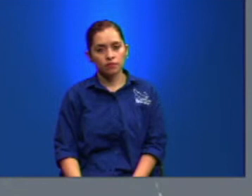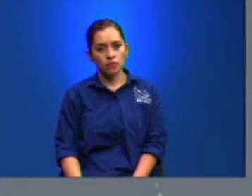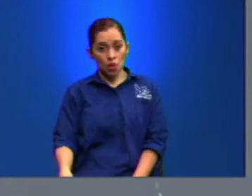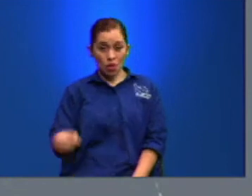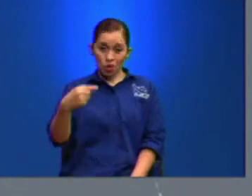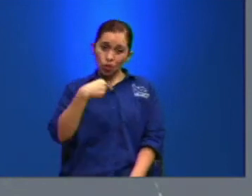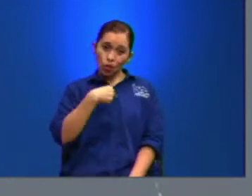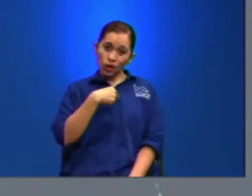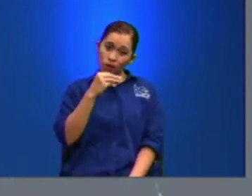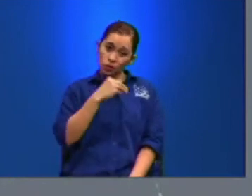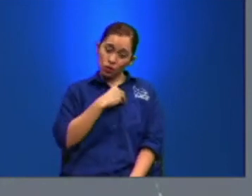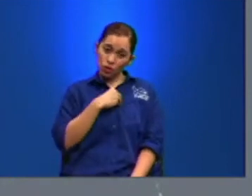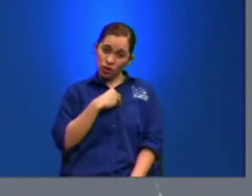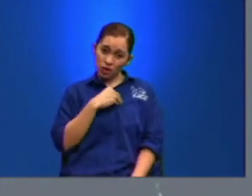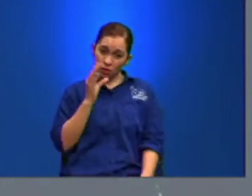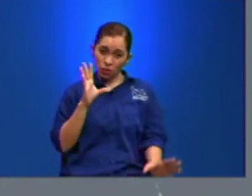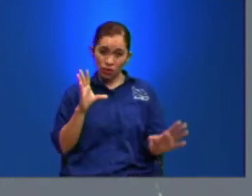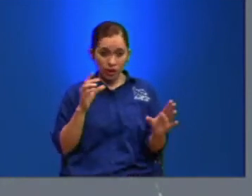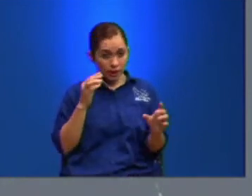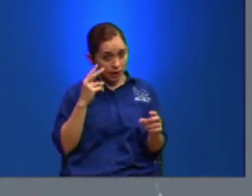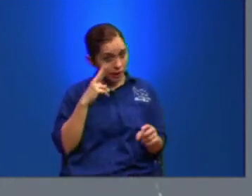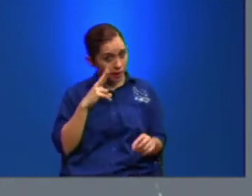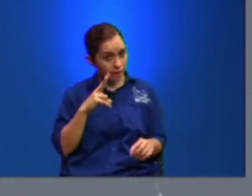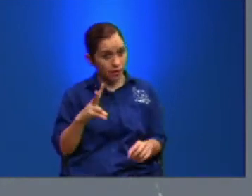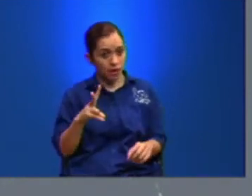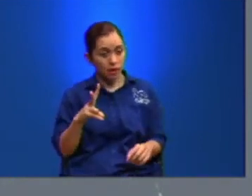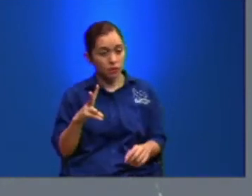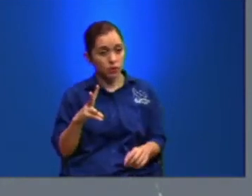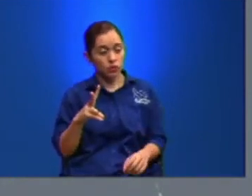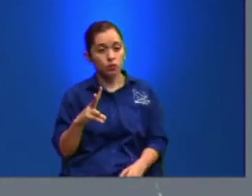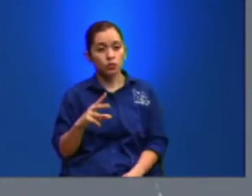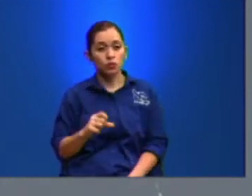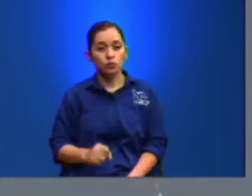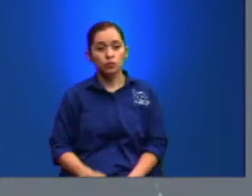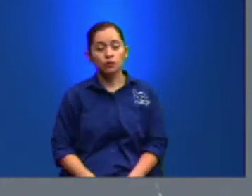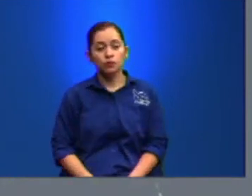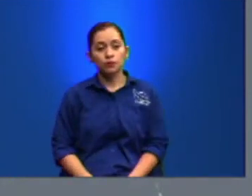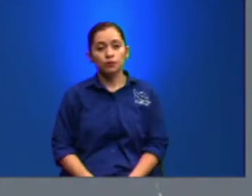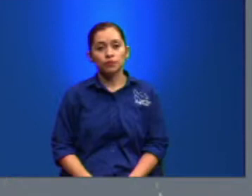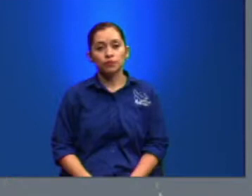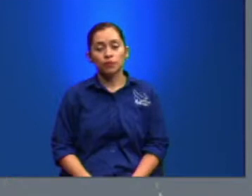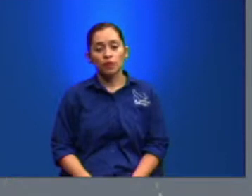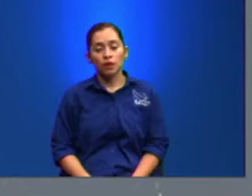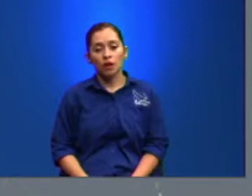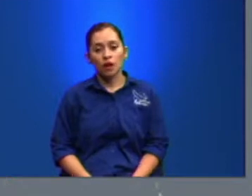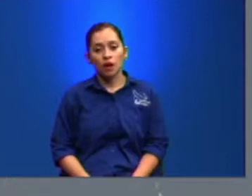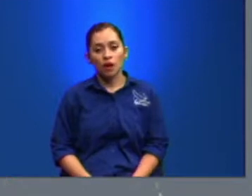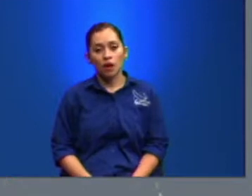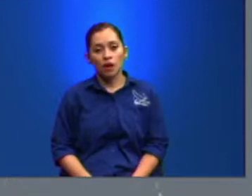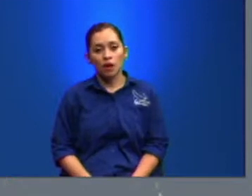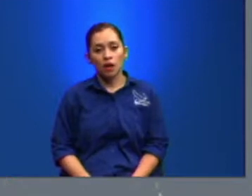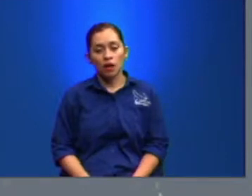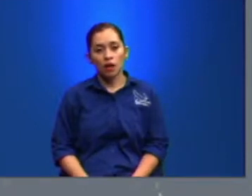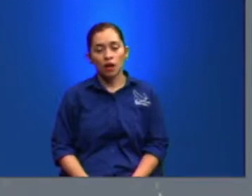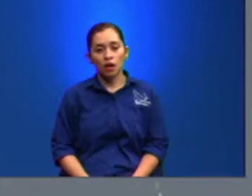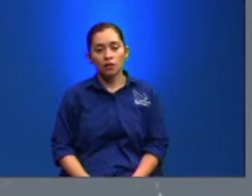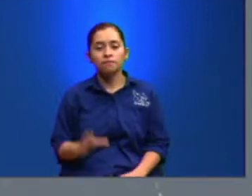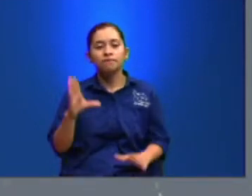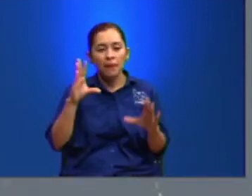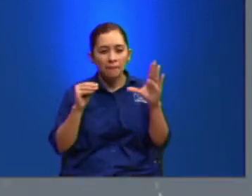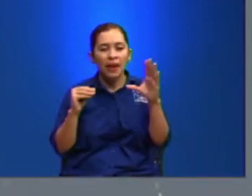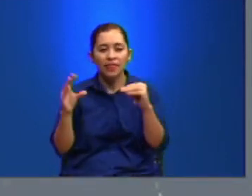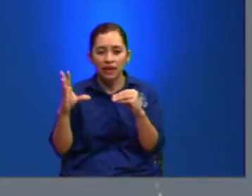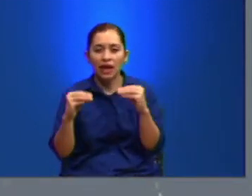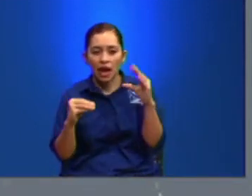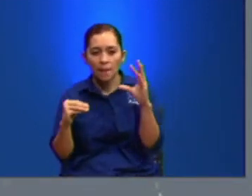que yo quisiera que conversáramos brevemente es miren pues platiquemos